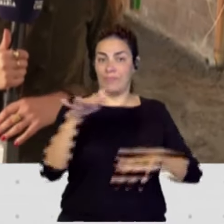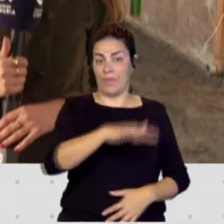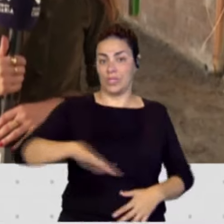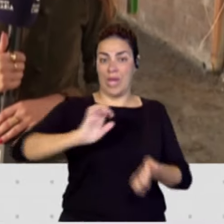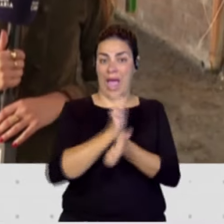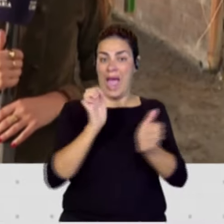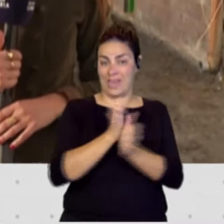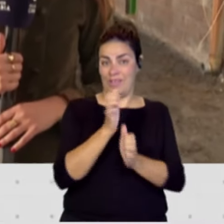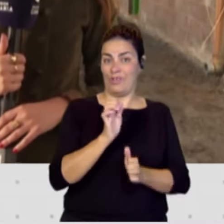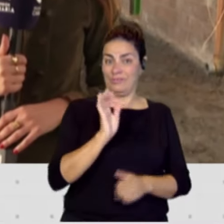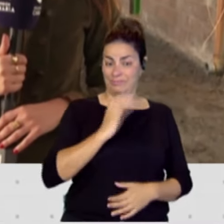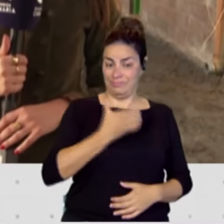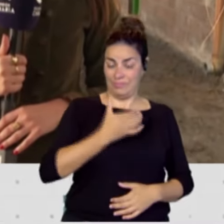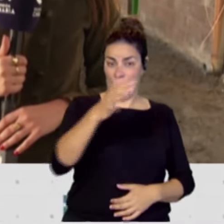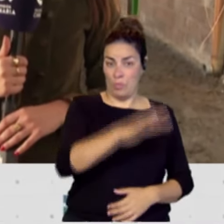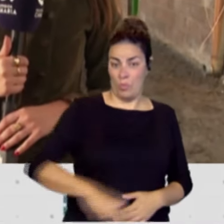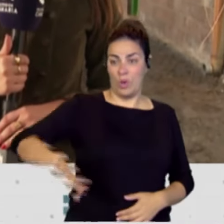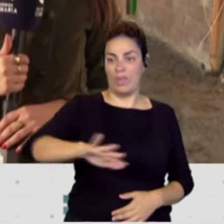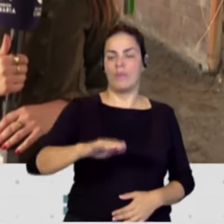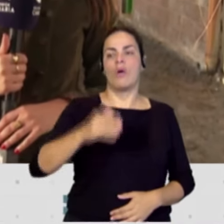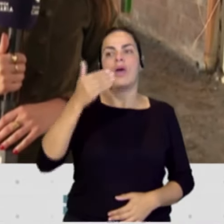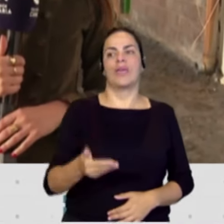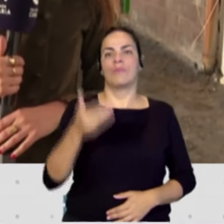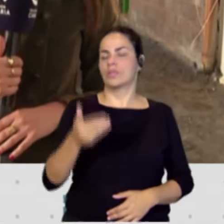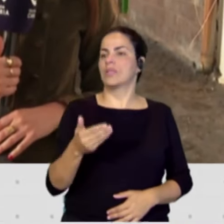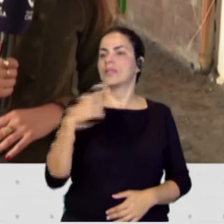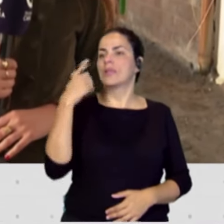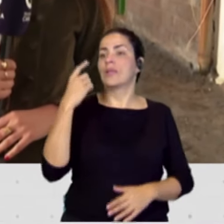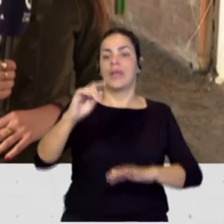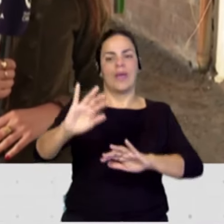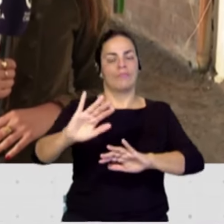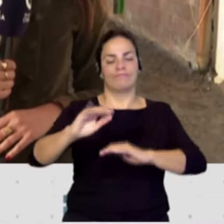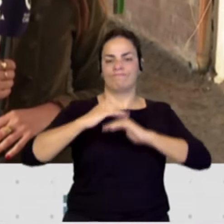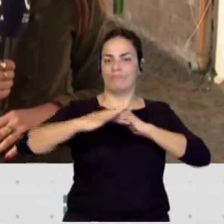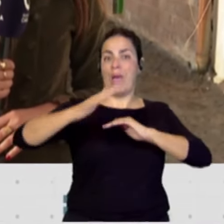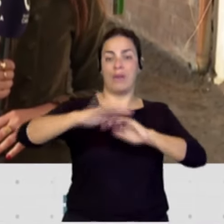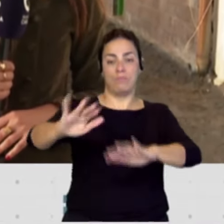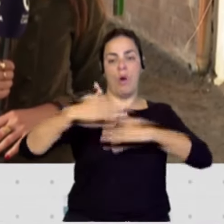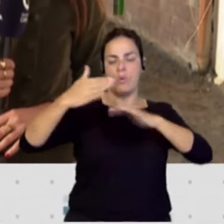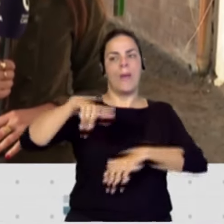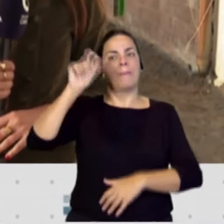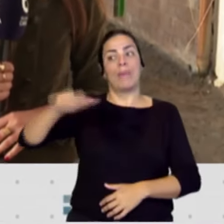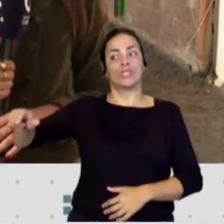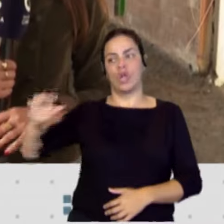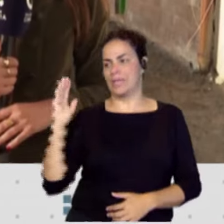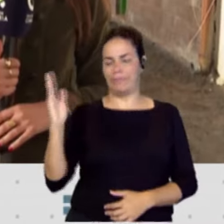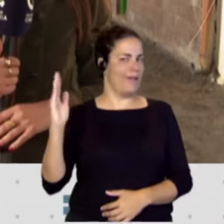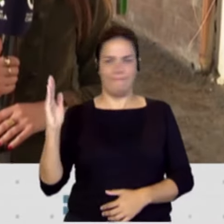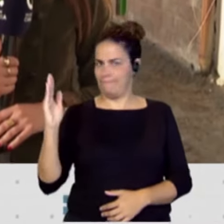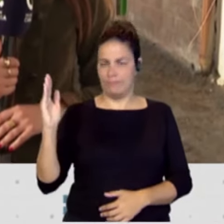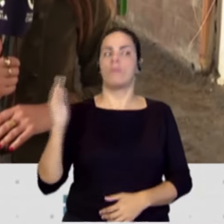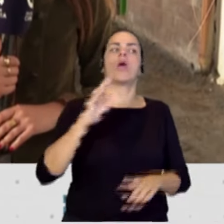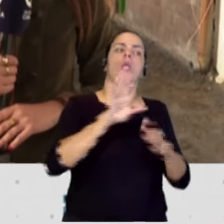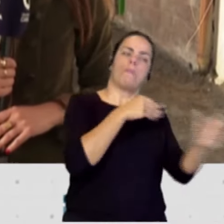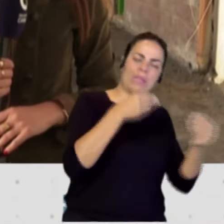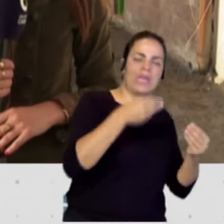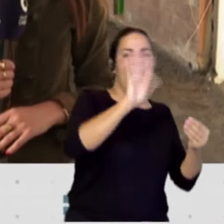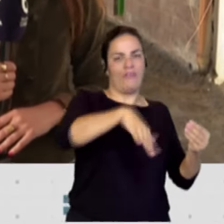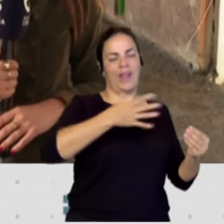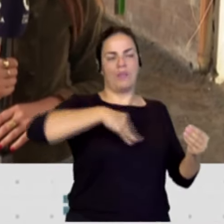tenerife en ese municipio que el oleaje no dejó daños personales lo material siempre se puede reponer reemplazar Gracias Gema